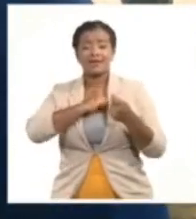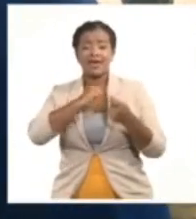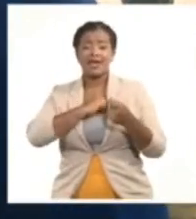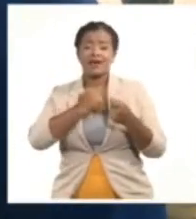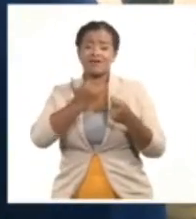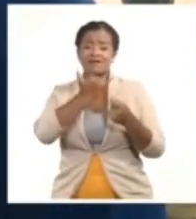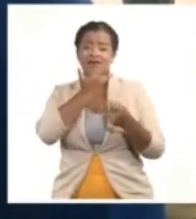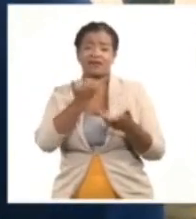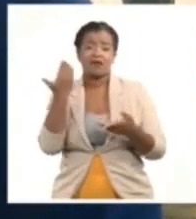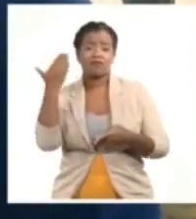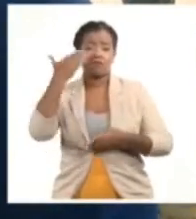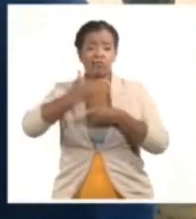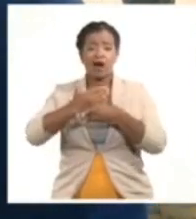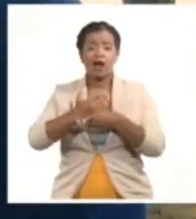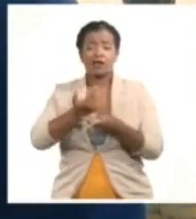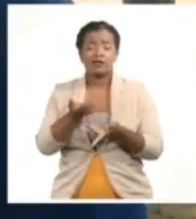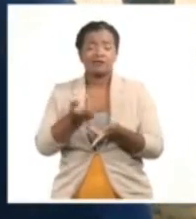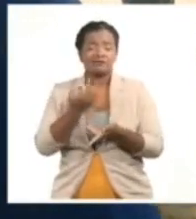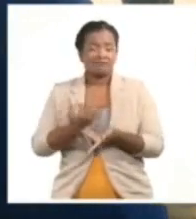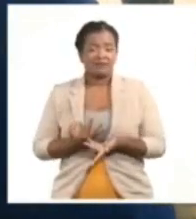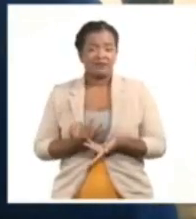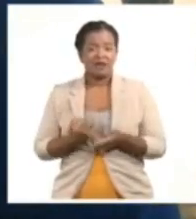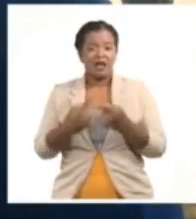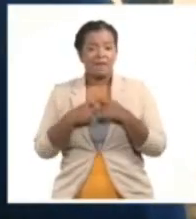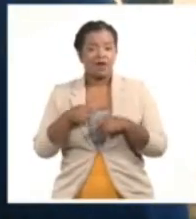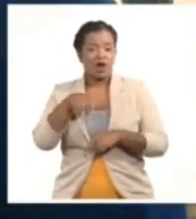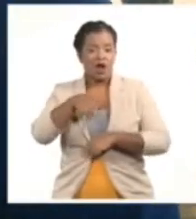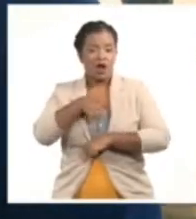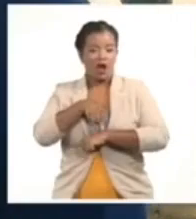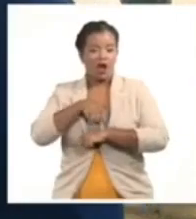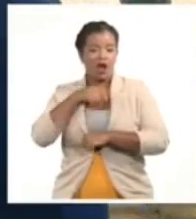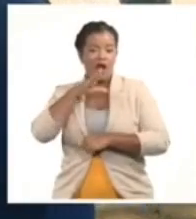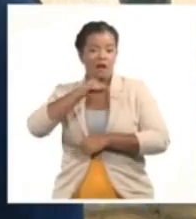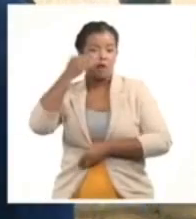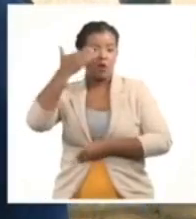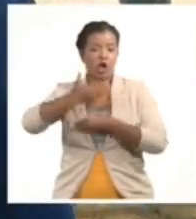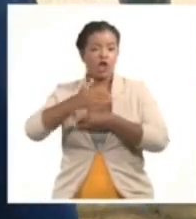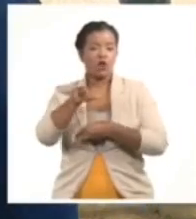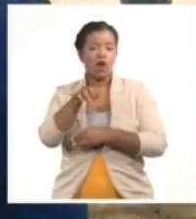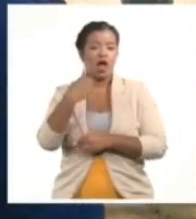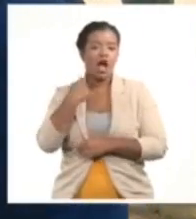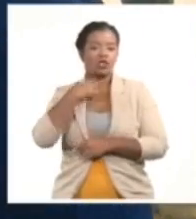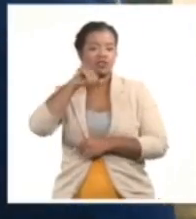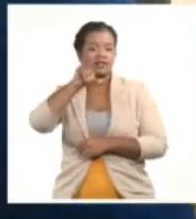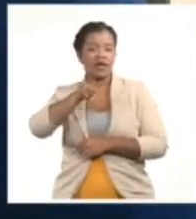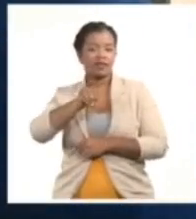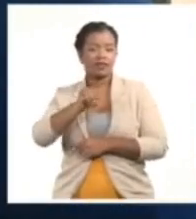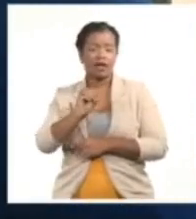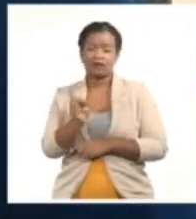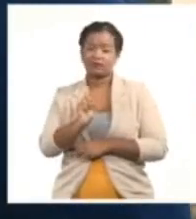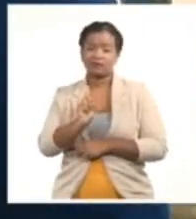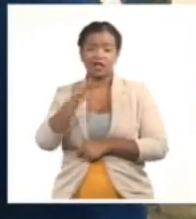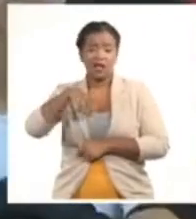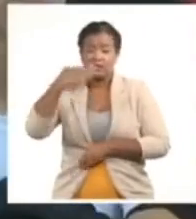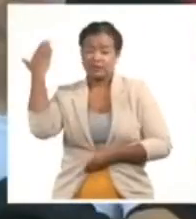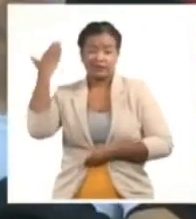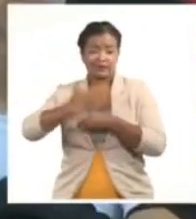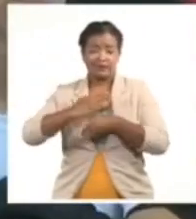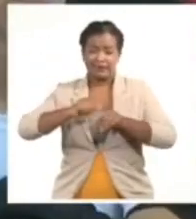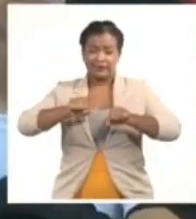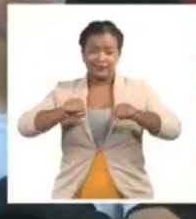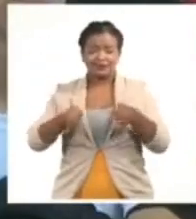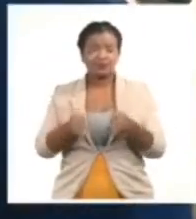mediático porque fíjense en estos momentos estamos hablando del bloqueo de los años 60 en los 70 de los 5 estamos hablando un bloqueo totalmente